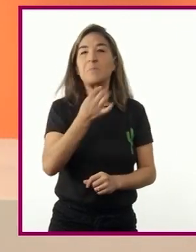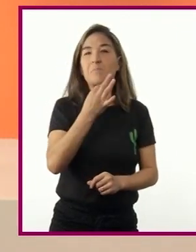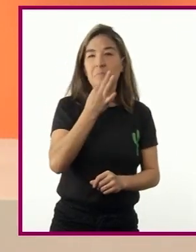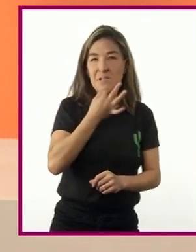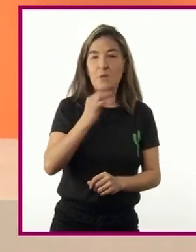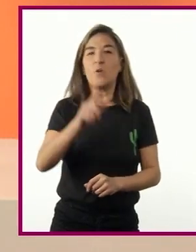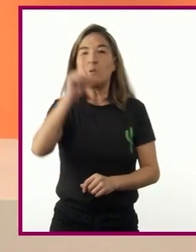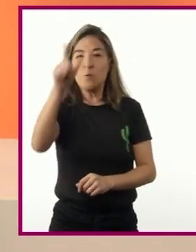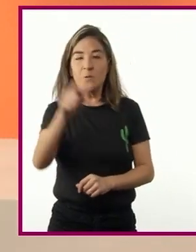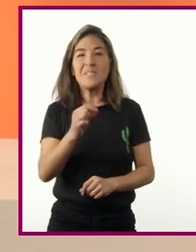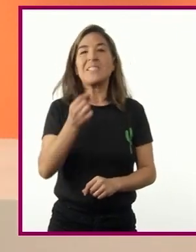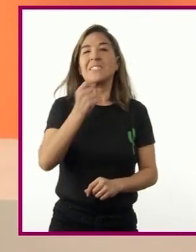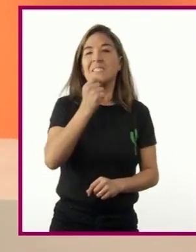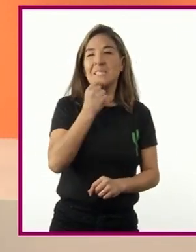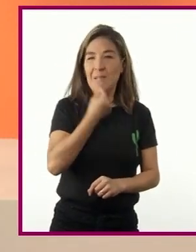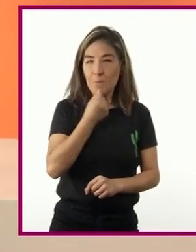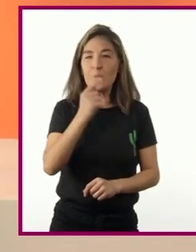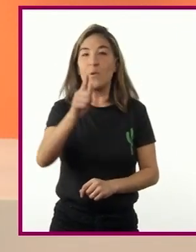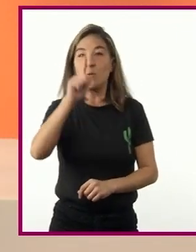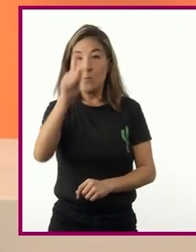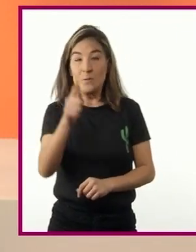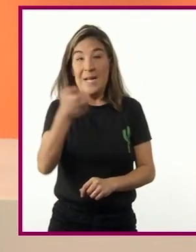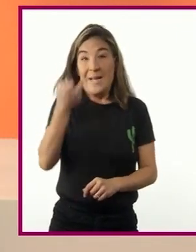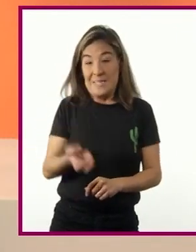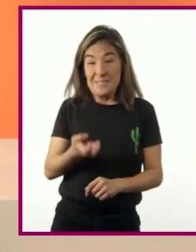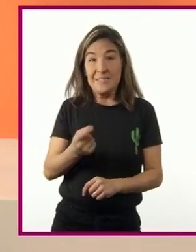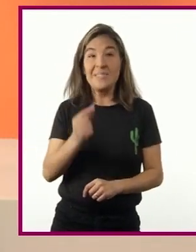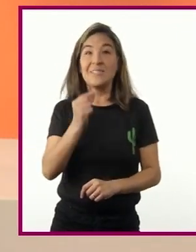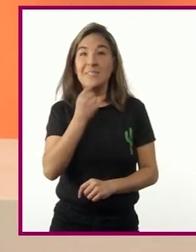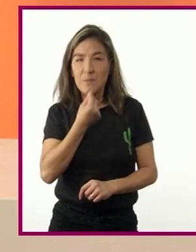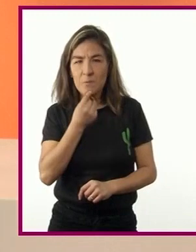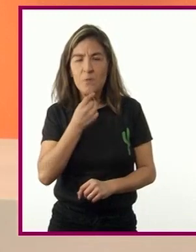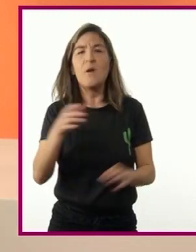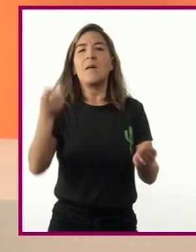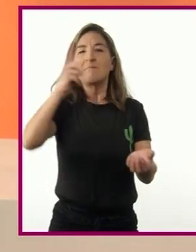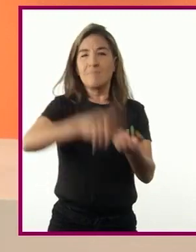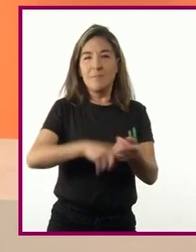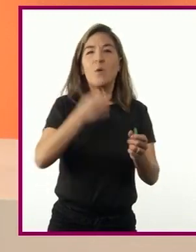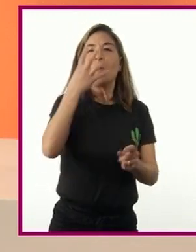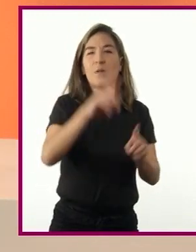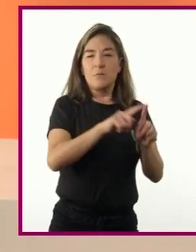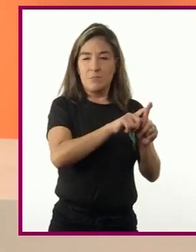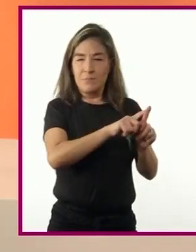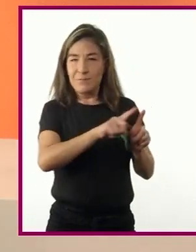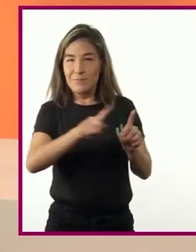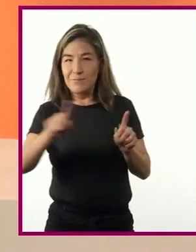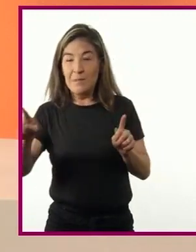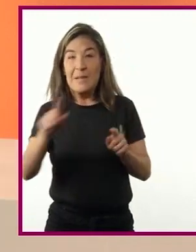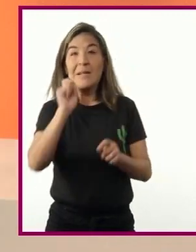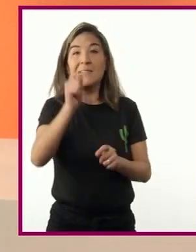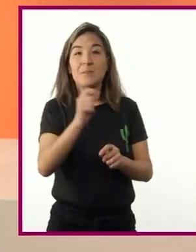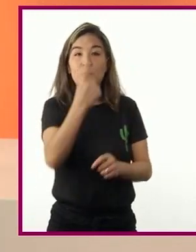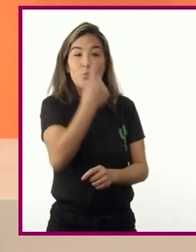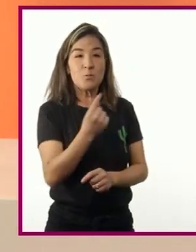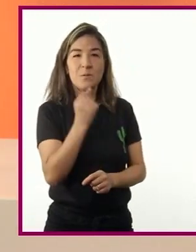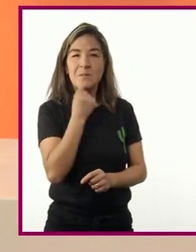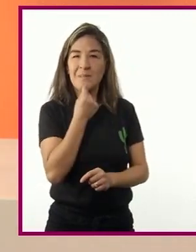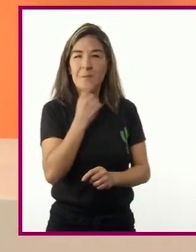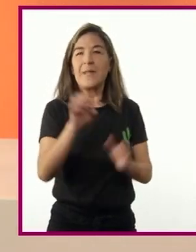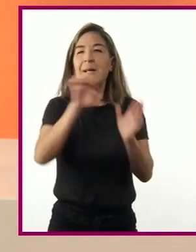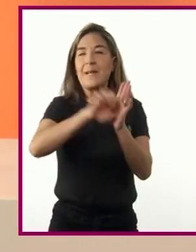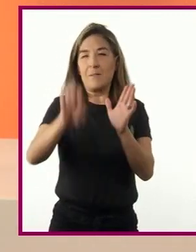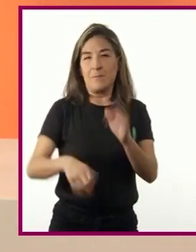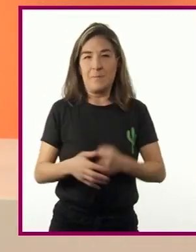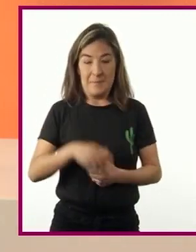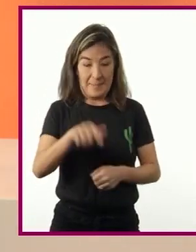el segundo luz. Este último es la distancia que recorre la luz durante un segundo. Por ejemplo,